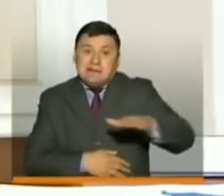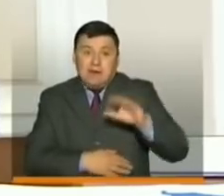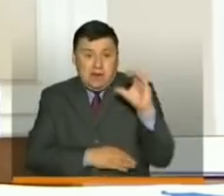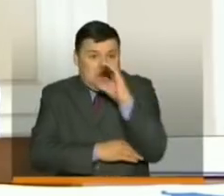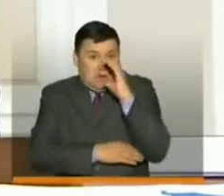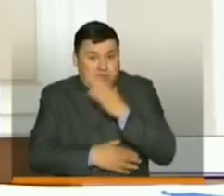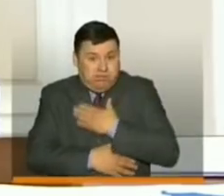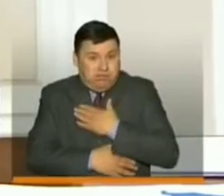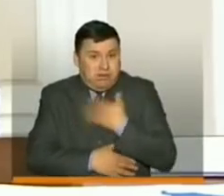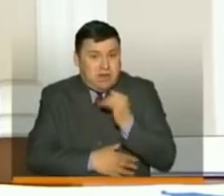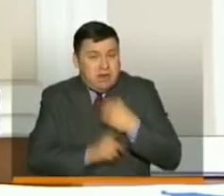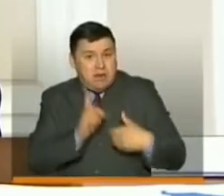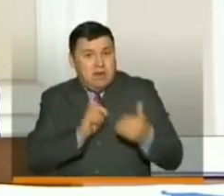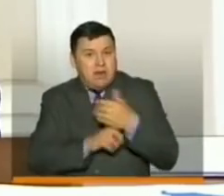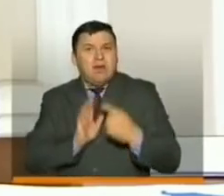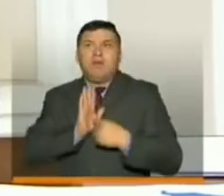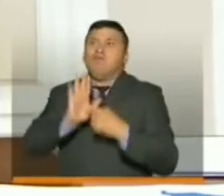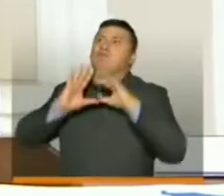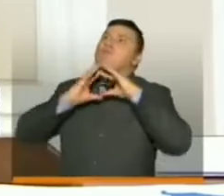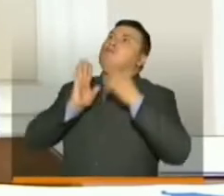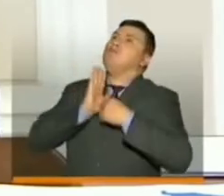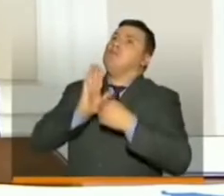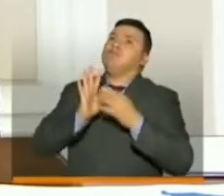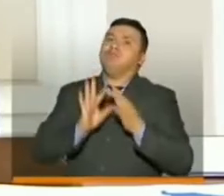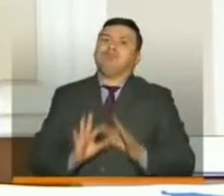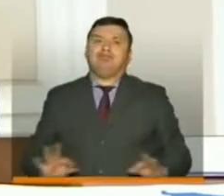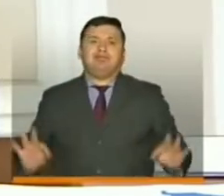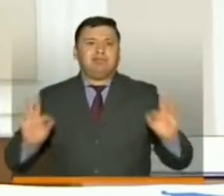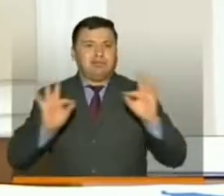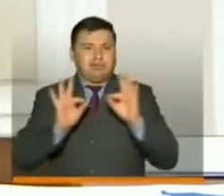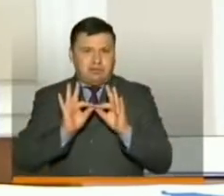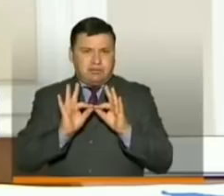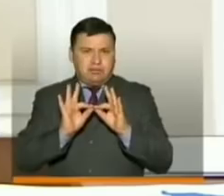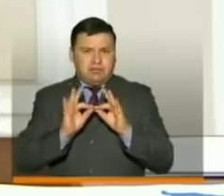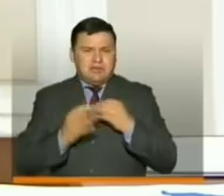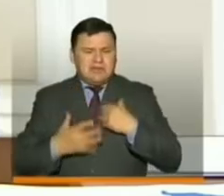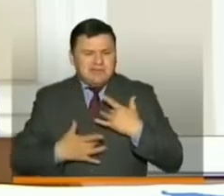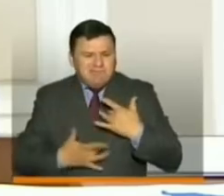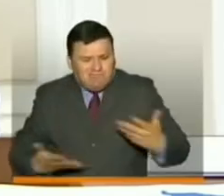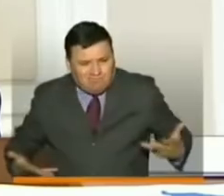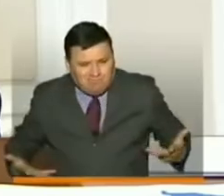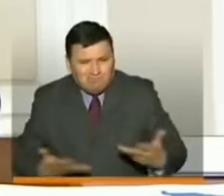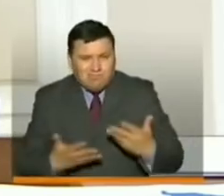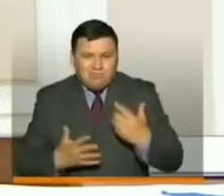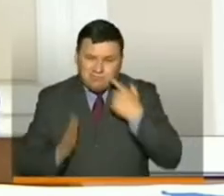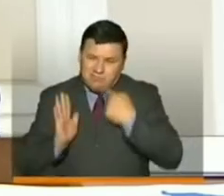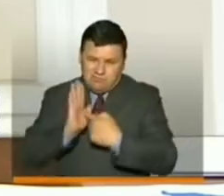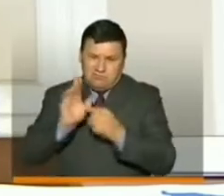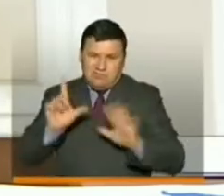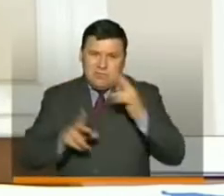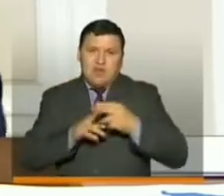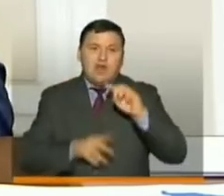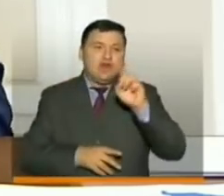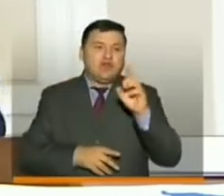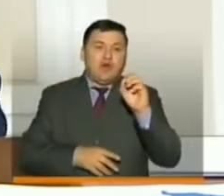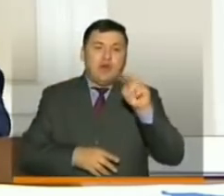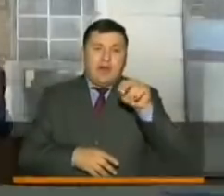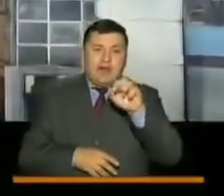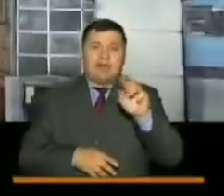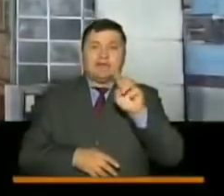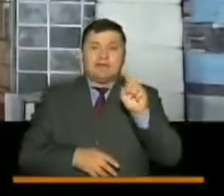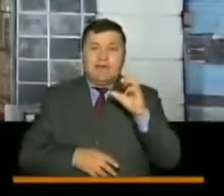que ha logrado mostrarle al mundo la importancia de su solidaridad conozcamos a sonia cierre